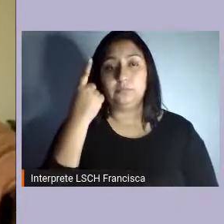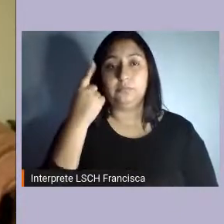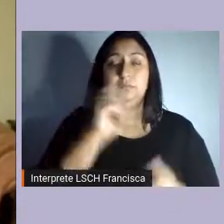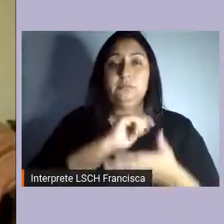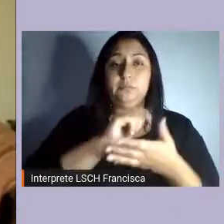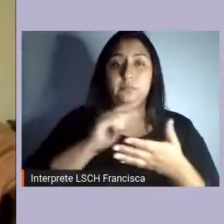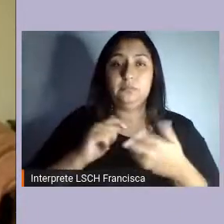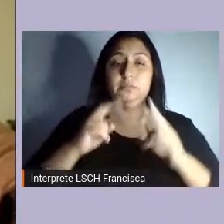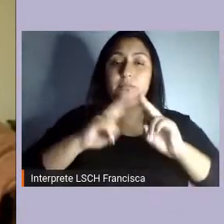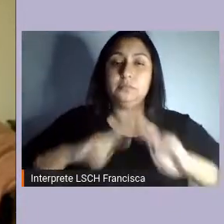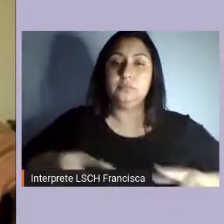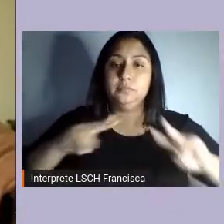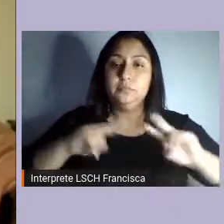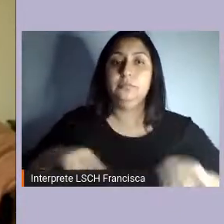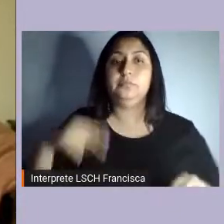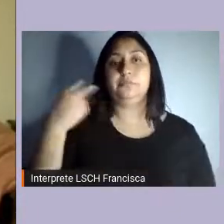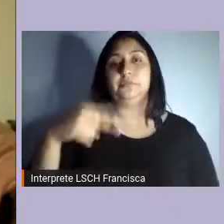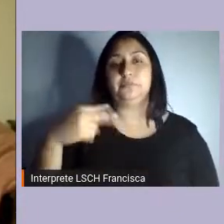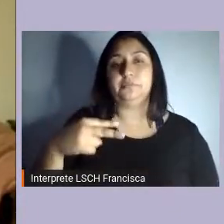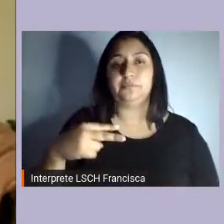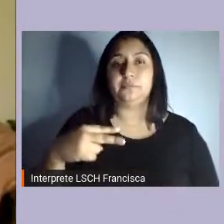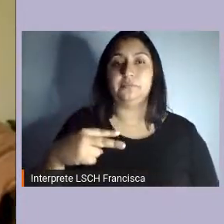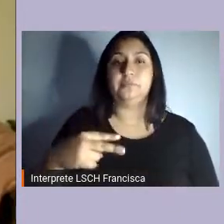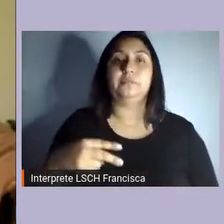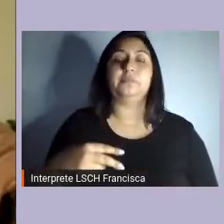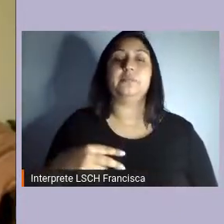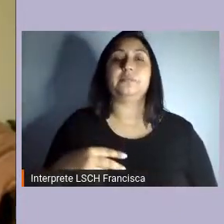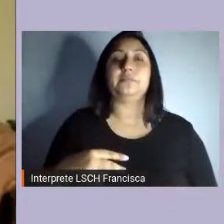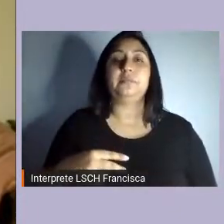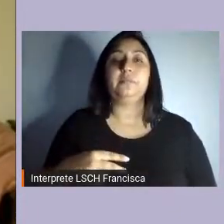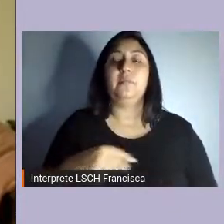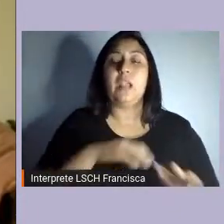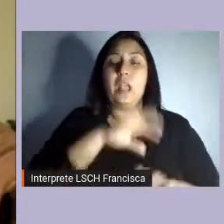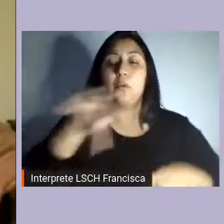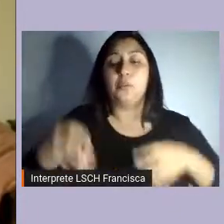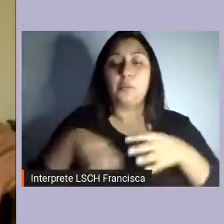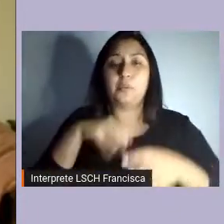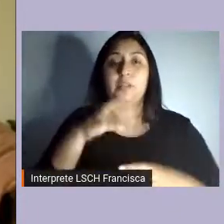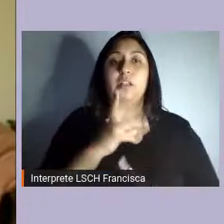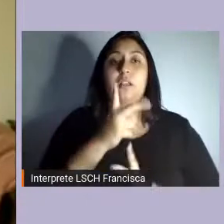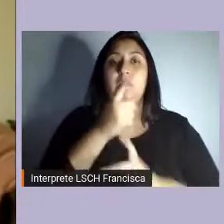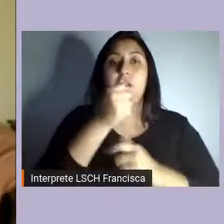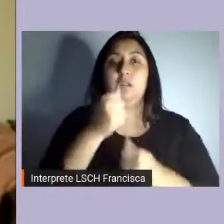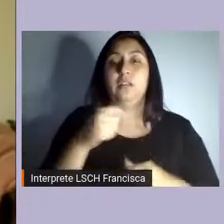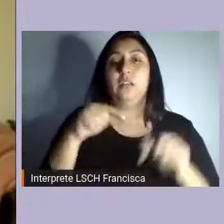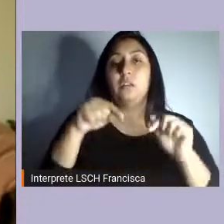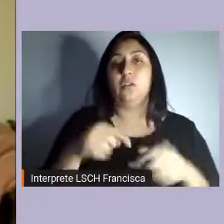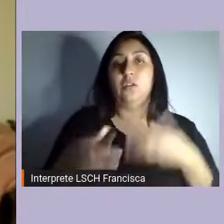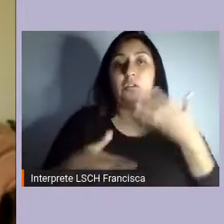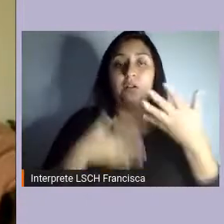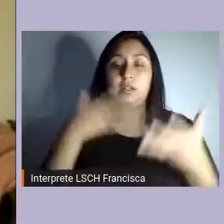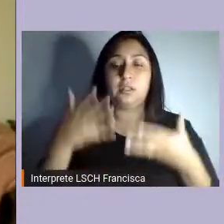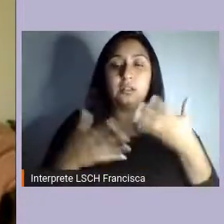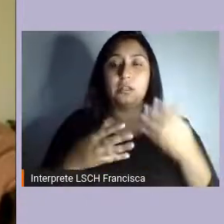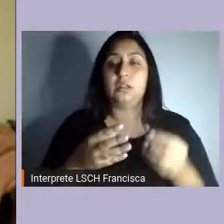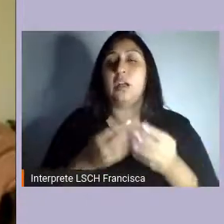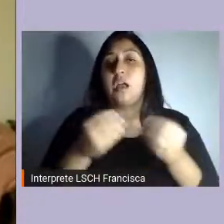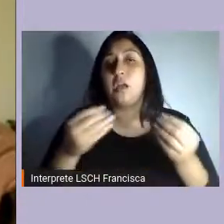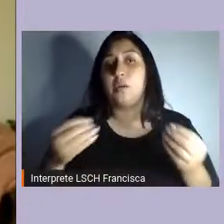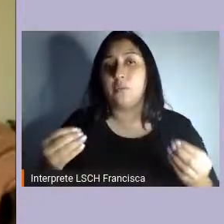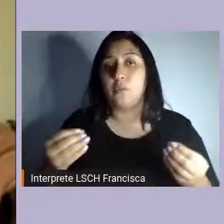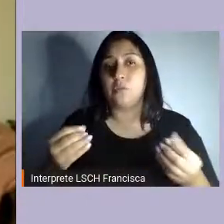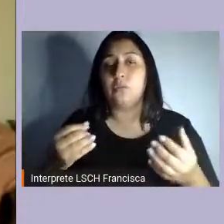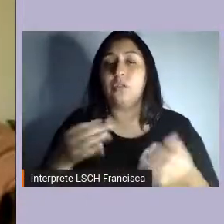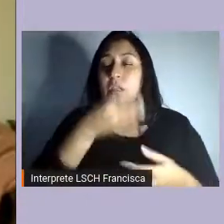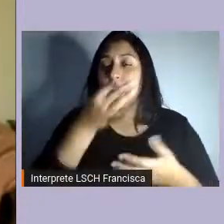valor terapéutico, para los tormentos del alma, y en la mía que hay bastantes, hoy cantaré lo bastante para dar el grito de alarma, dicen al inicio.